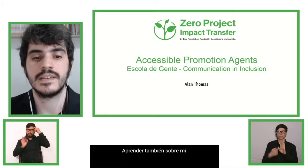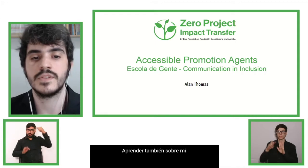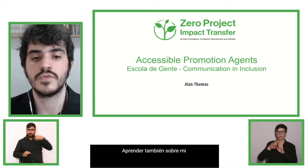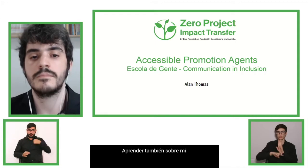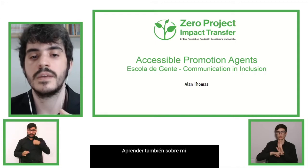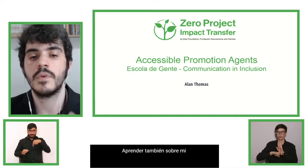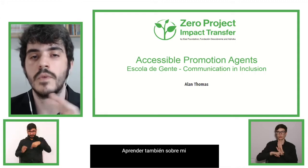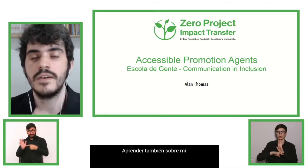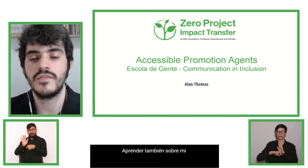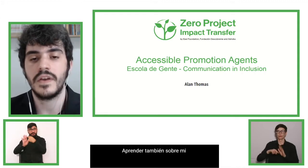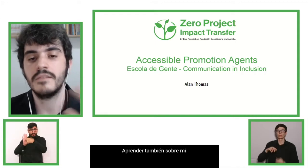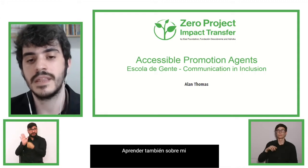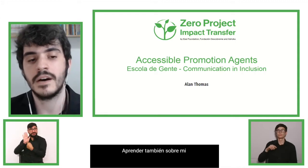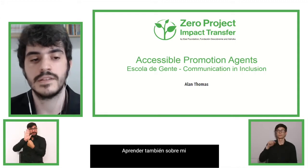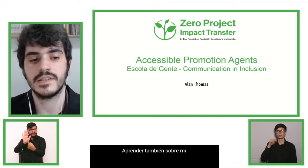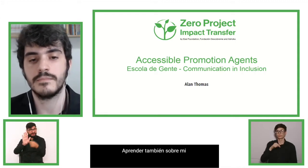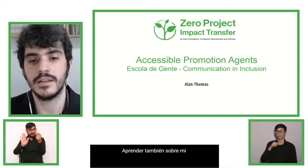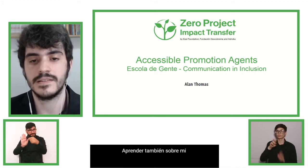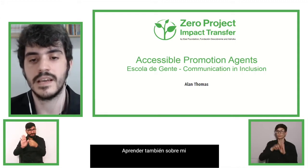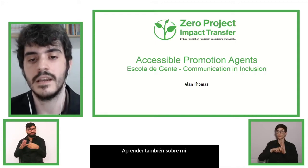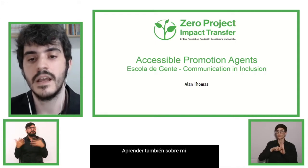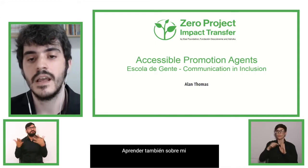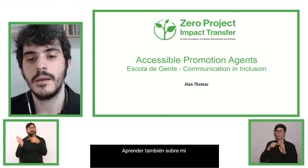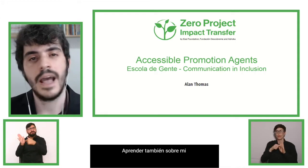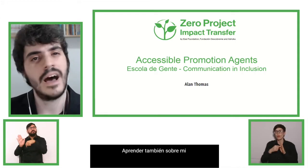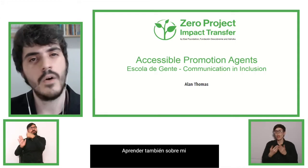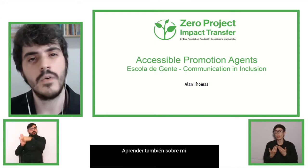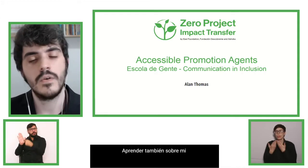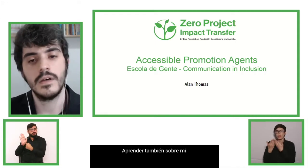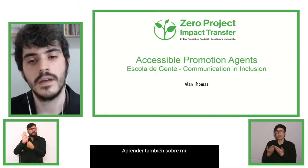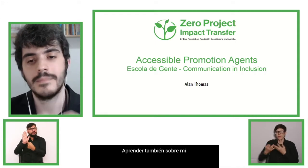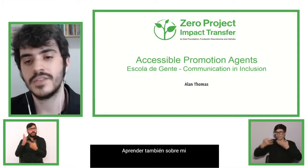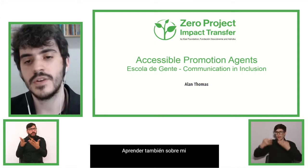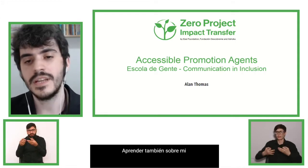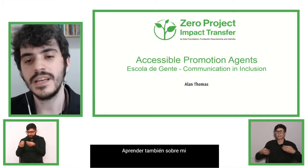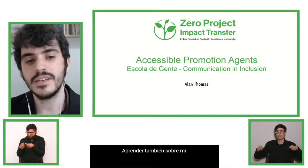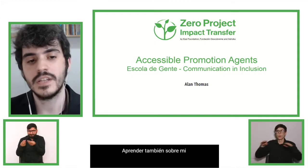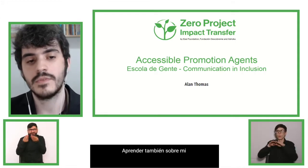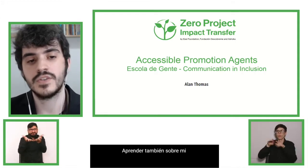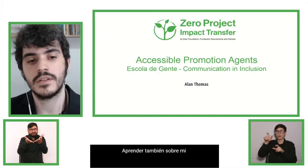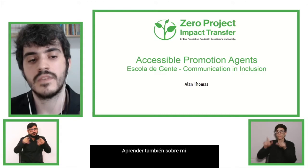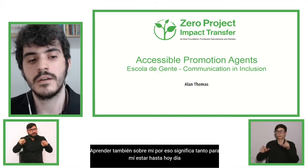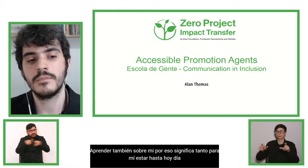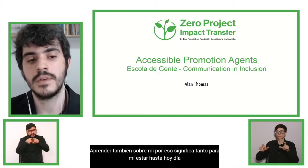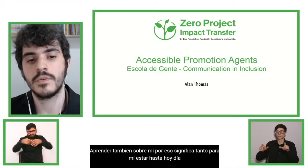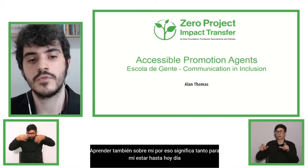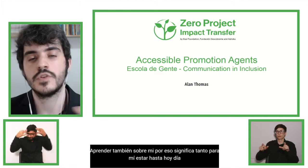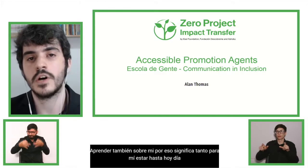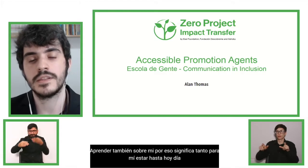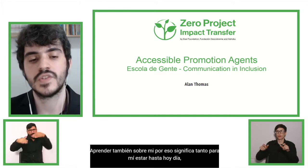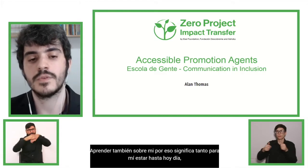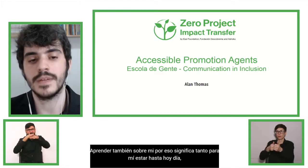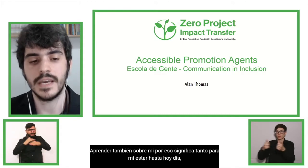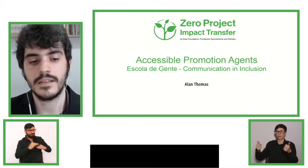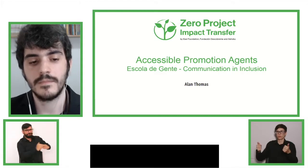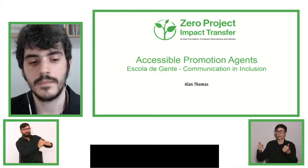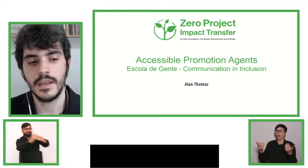el potencial de garantizar igualdad entre personas con y sin discapacidad. ¿Cómo? Capacitar una